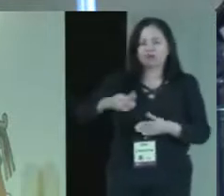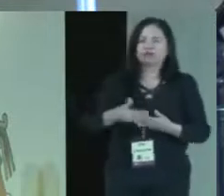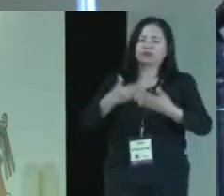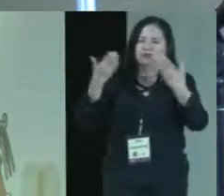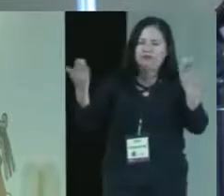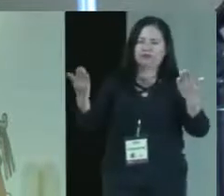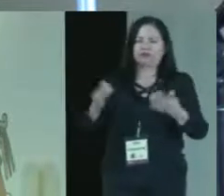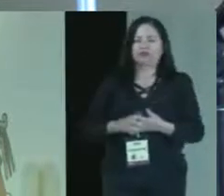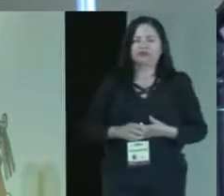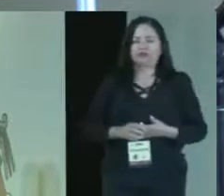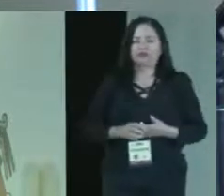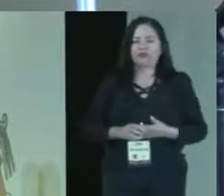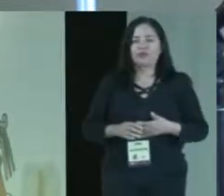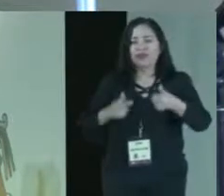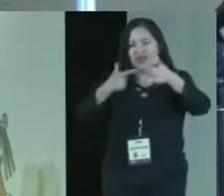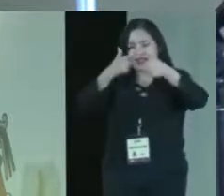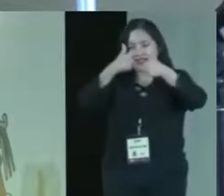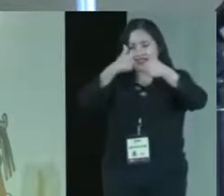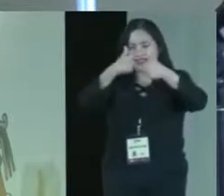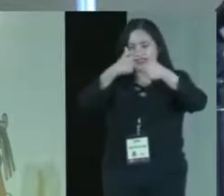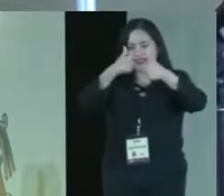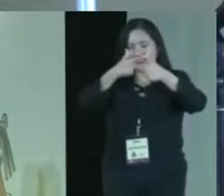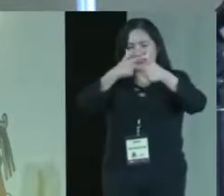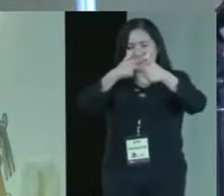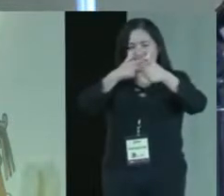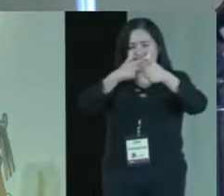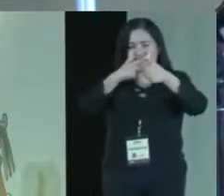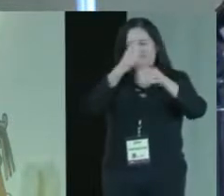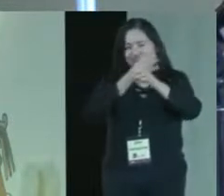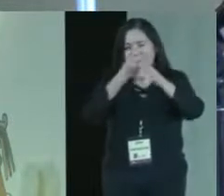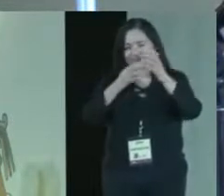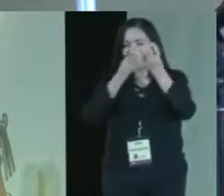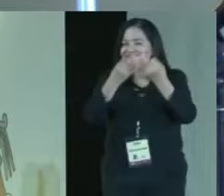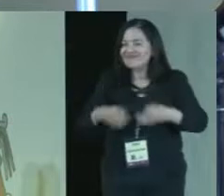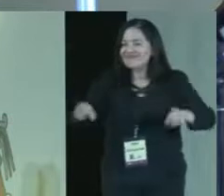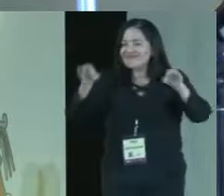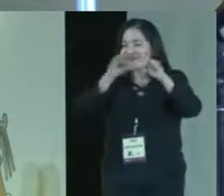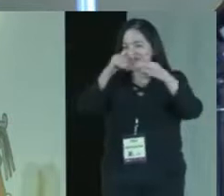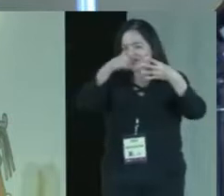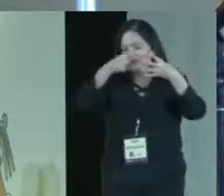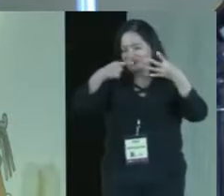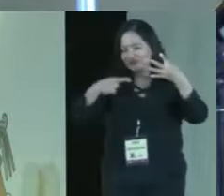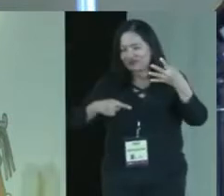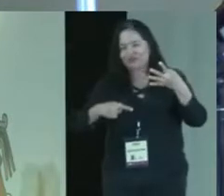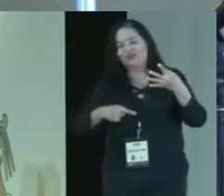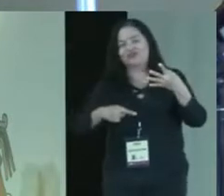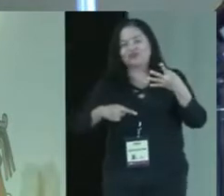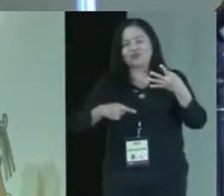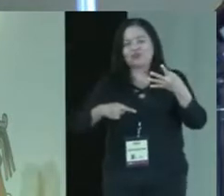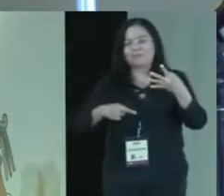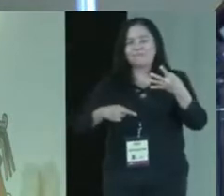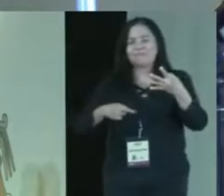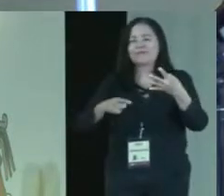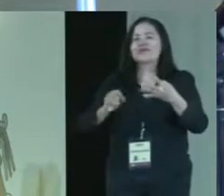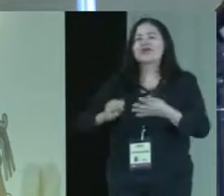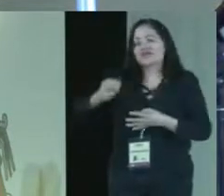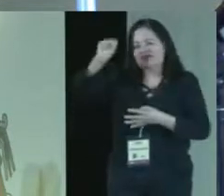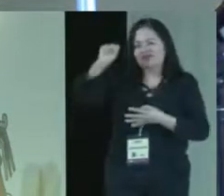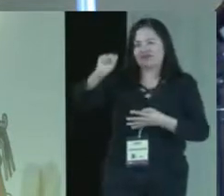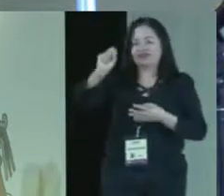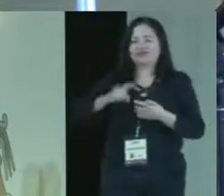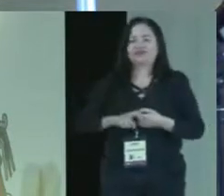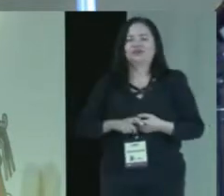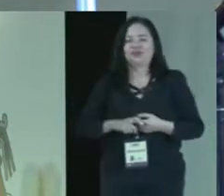seis ejes fundamentales de la reforma laboral y que también forman parte del TECMEC. Se trata de la discriminación